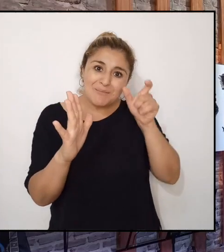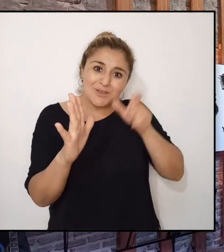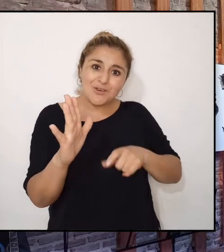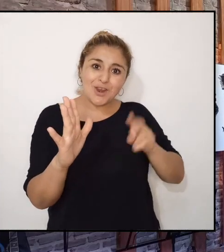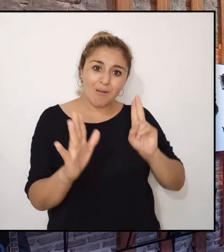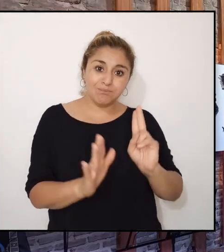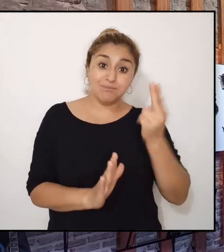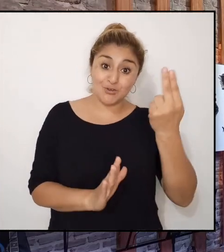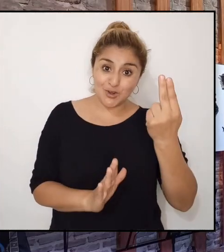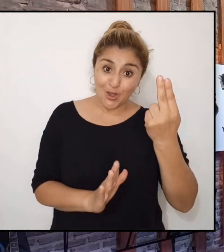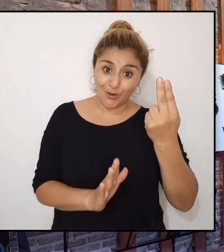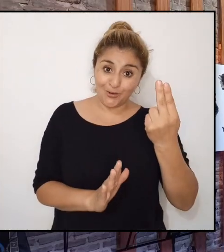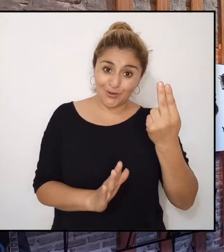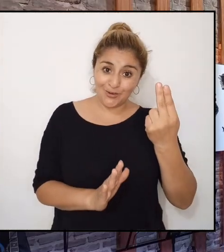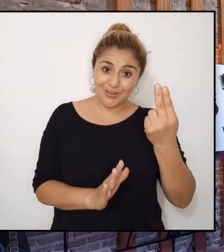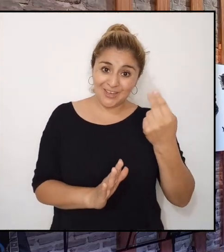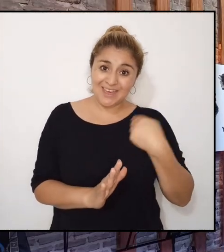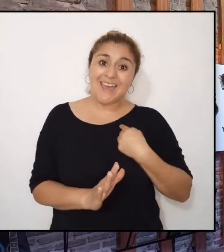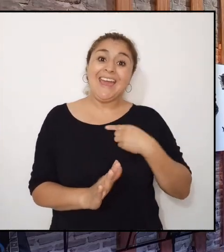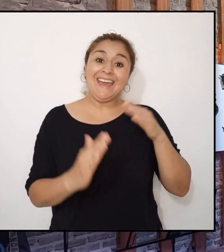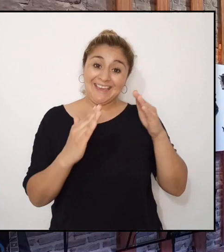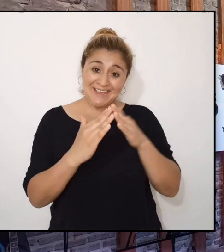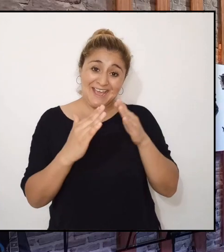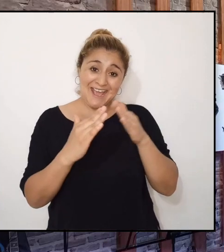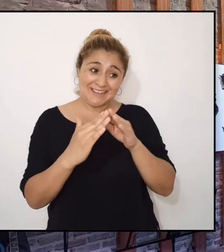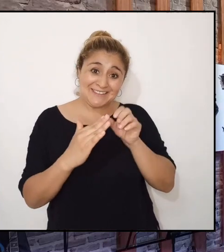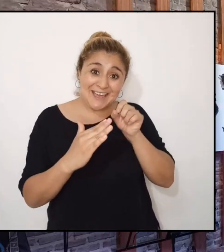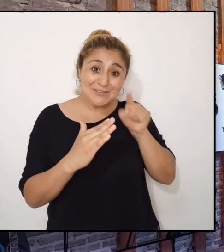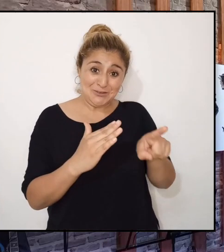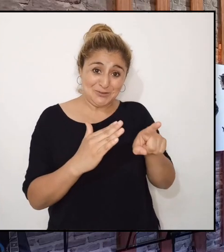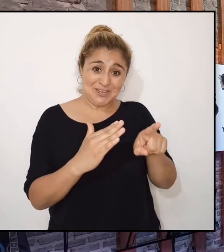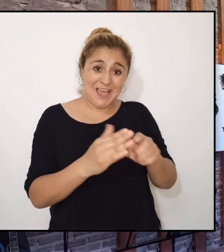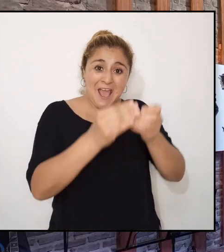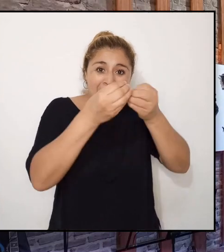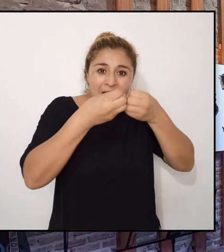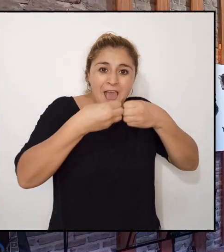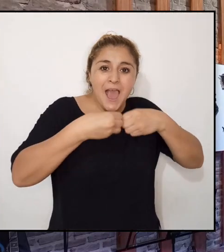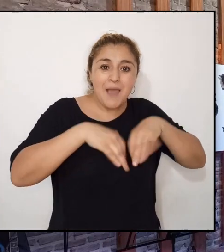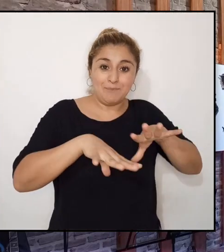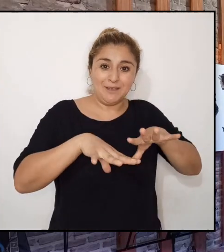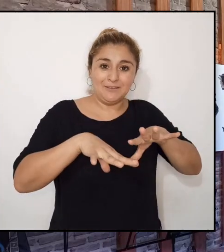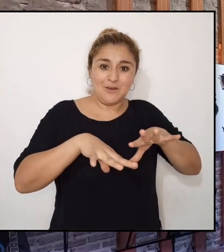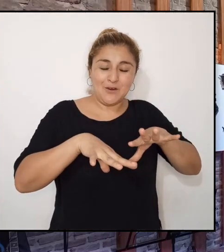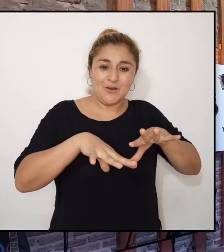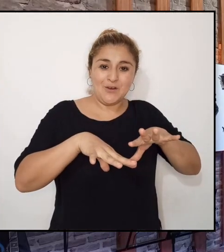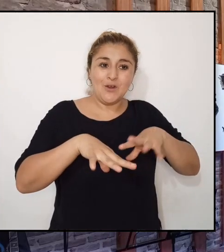se convirtió en el centro de distribución de sociedades bíblicas europeas.